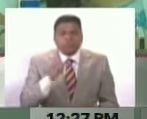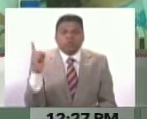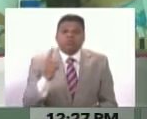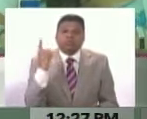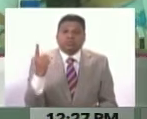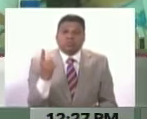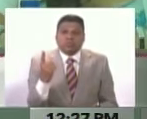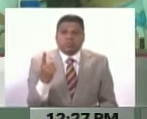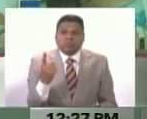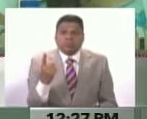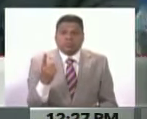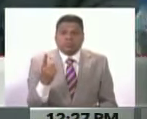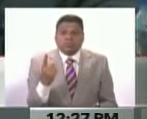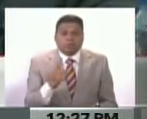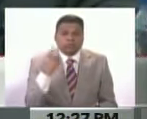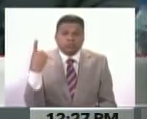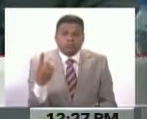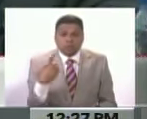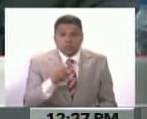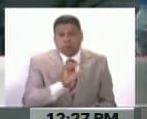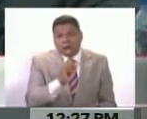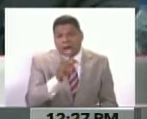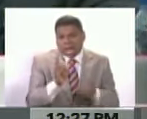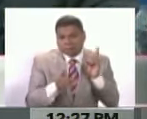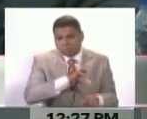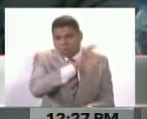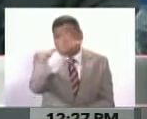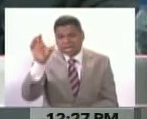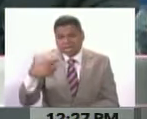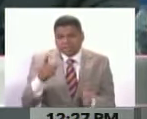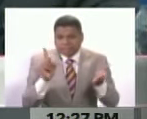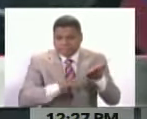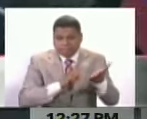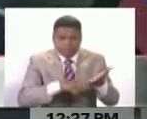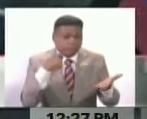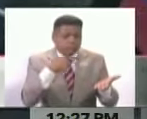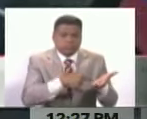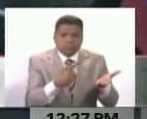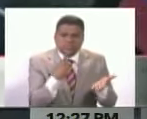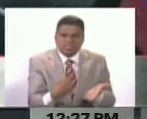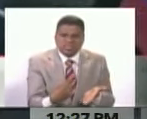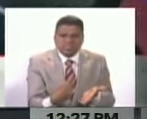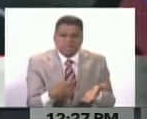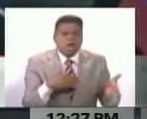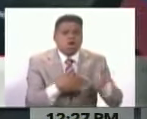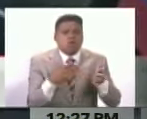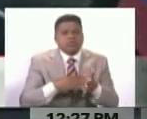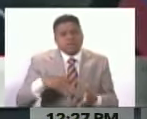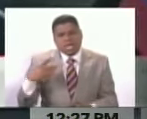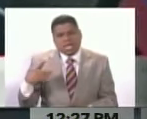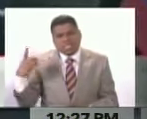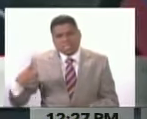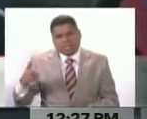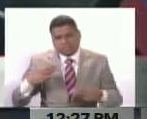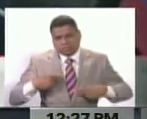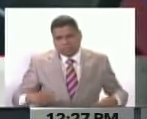que rendir cuentas. Y por supuesto, no vamos a negar que a lo largo de la historia de la